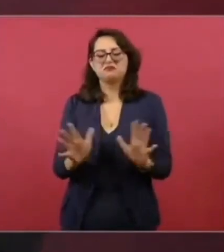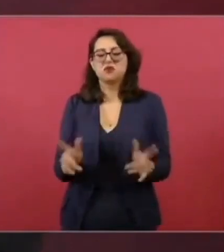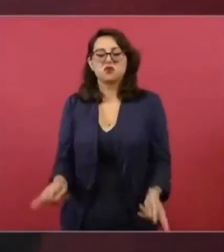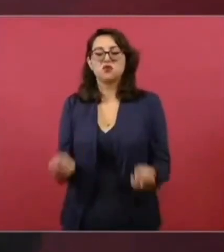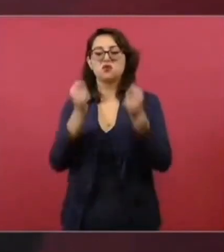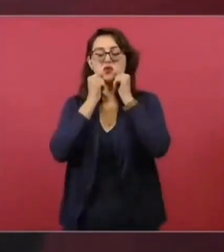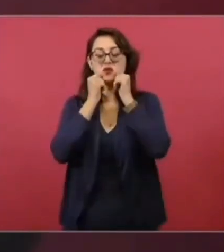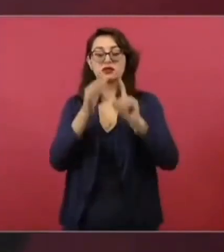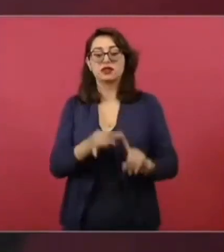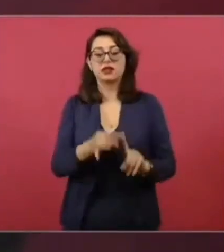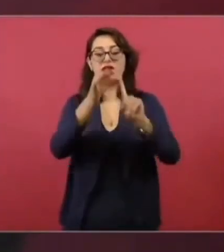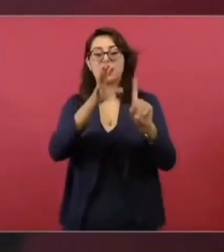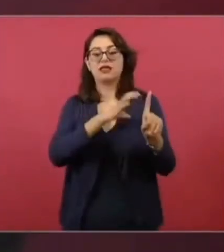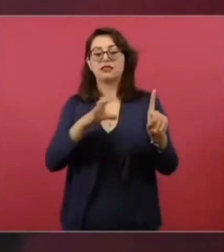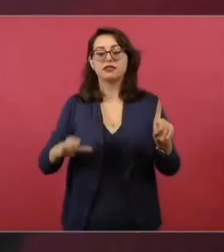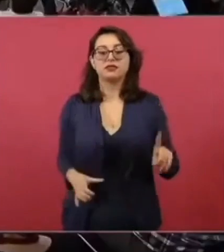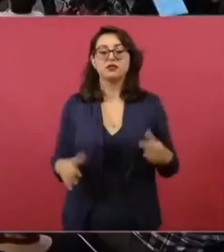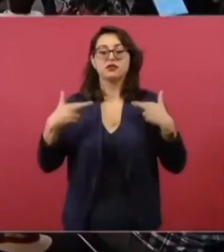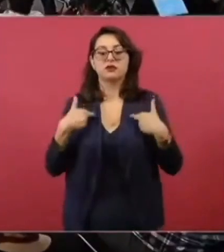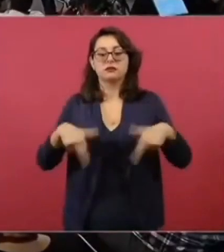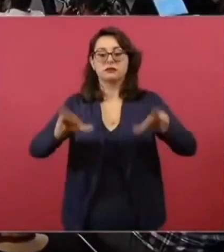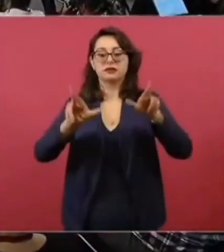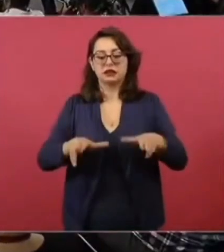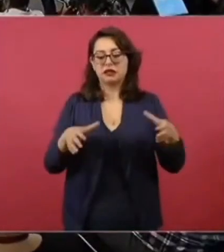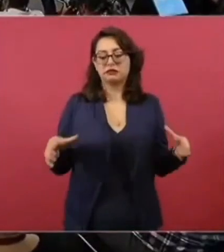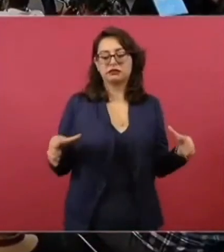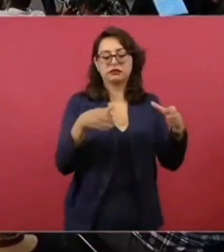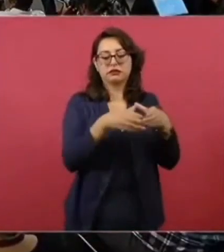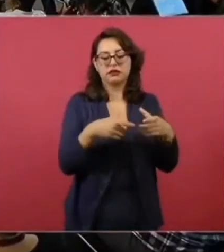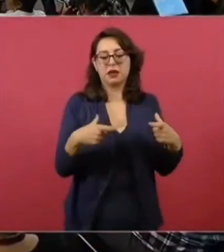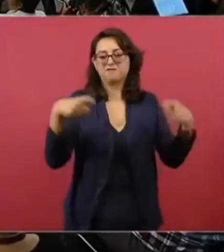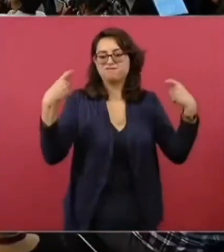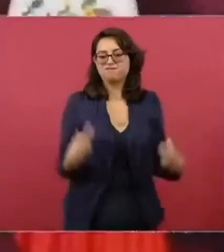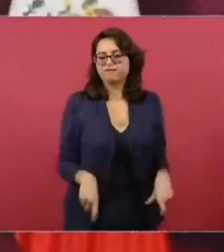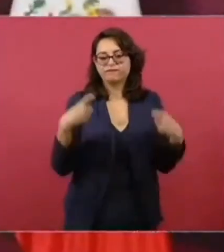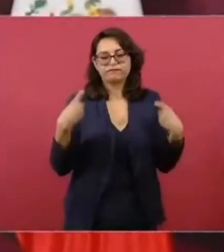de la oligarquía, de ese grupo